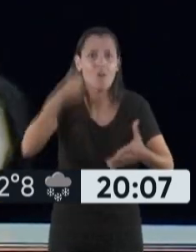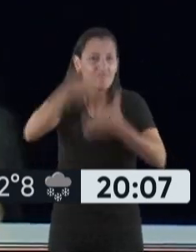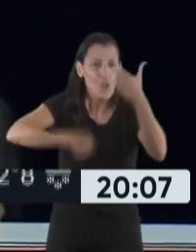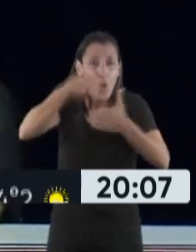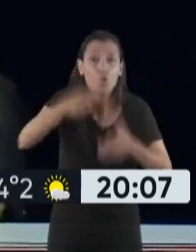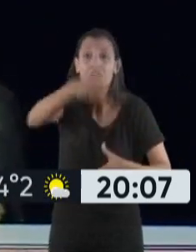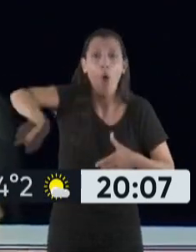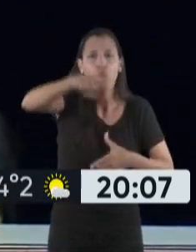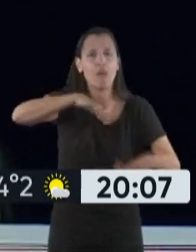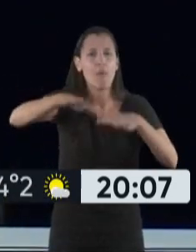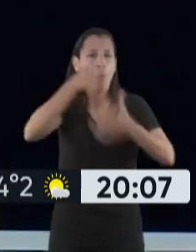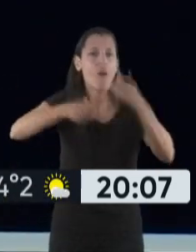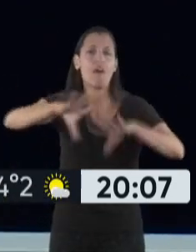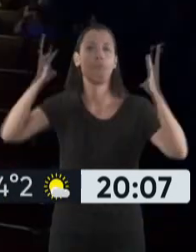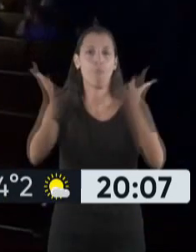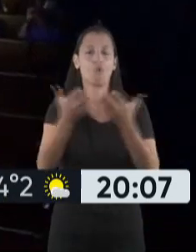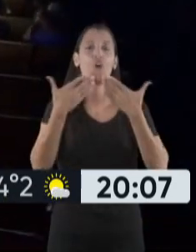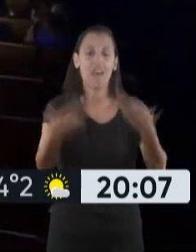mueven el mundo. Muchas gracias.